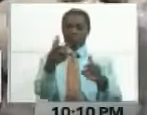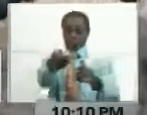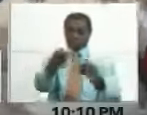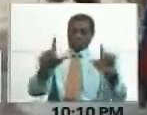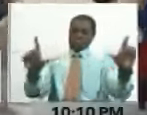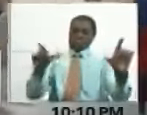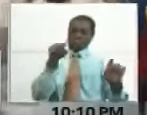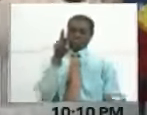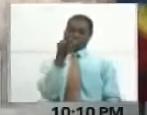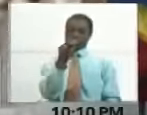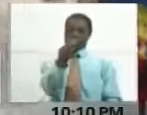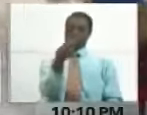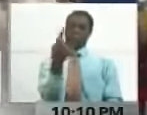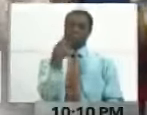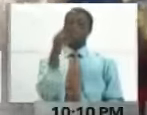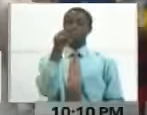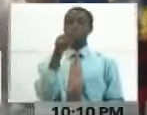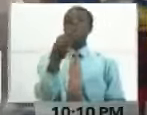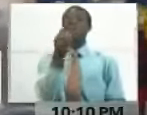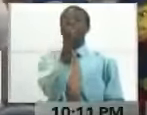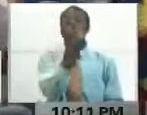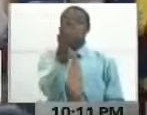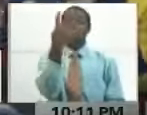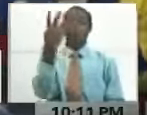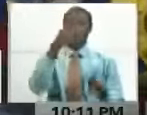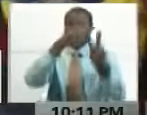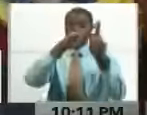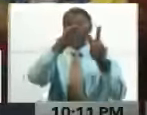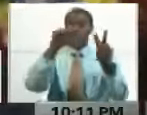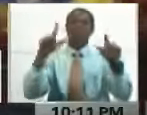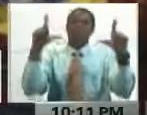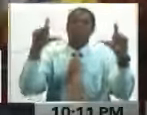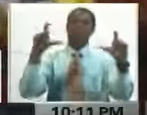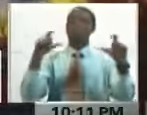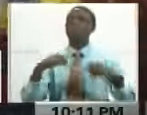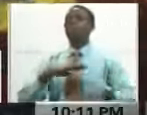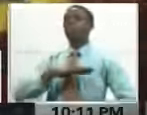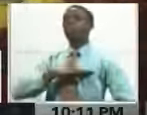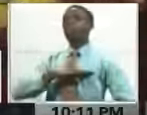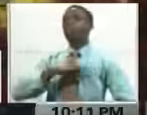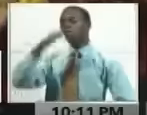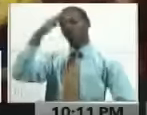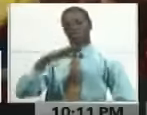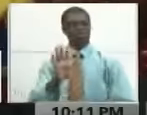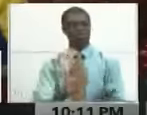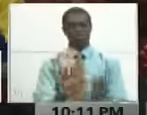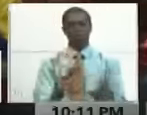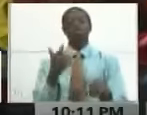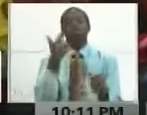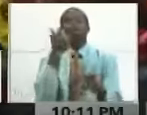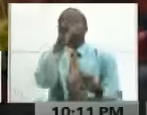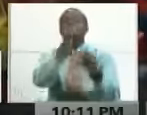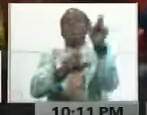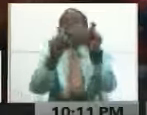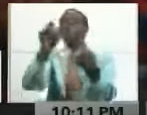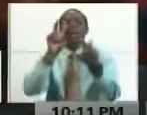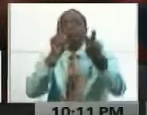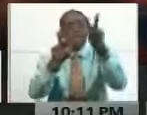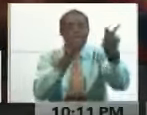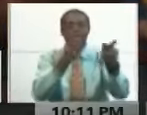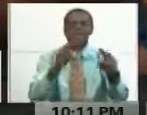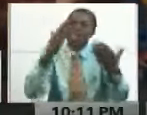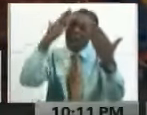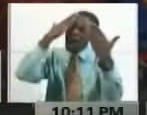programa 144. Que no me estén poniendo esa foto que siempre me ponen ahí. Que déjenla, yo quiero ver a la gente. Saludos,